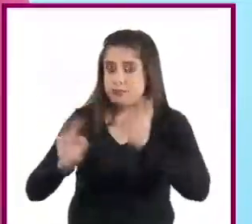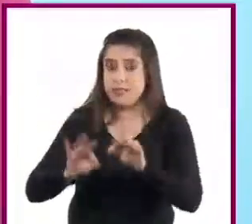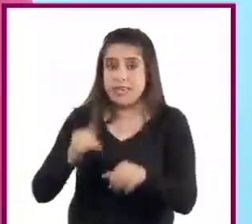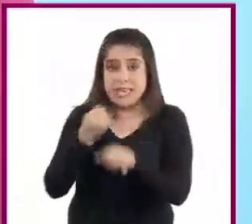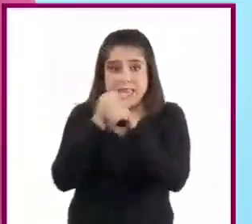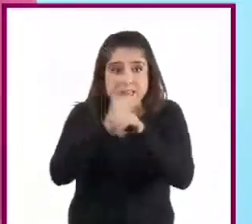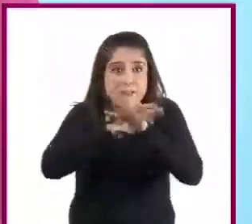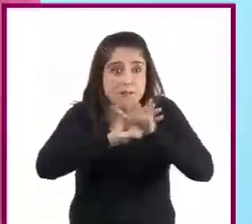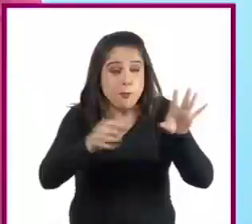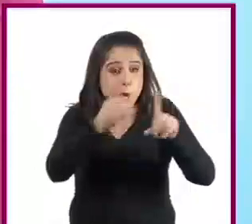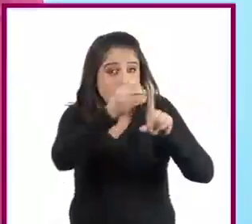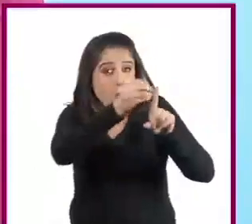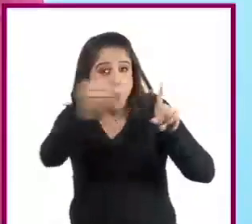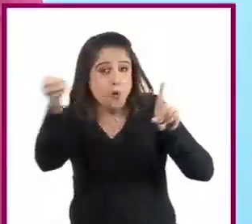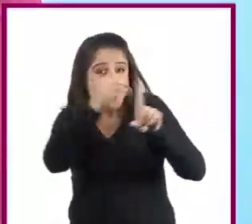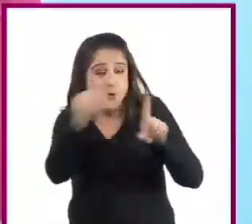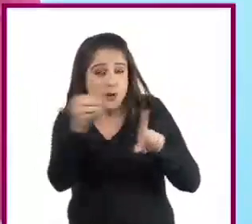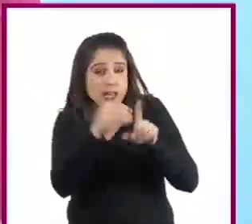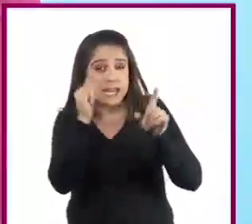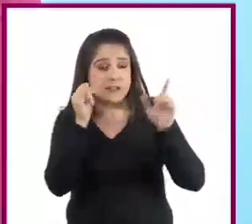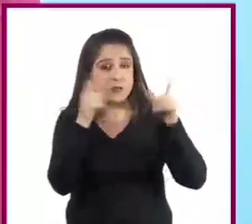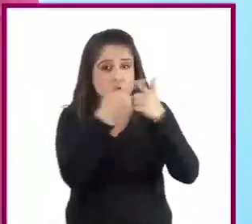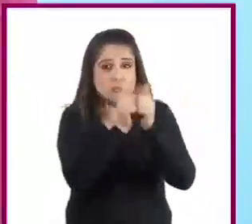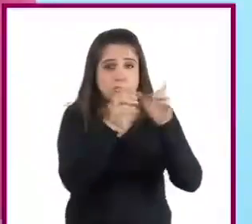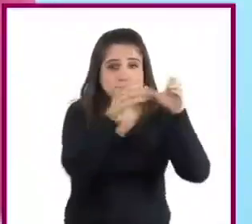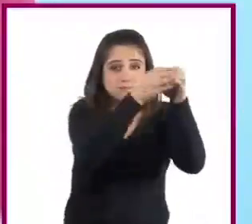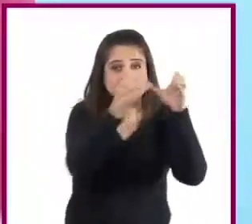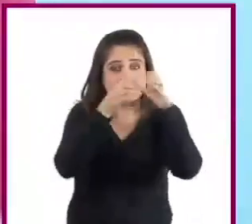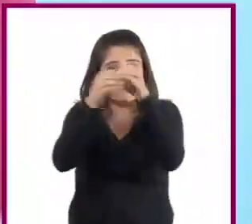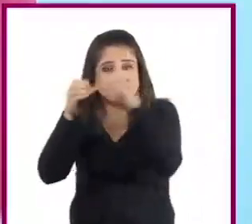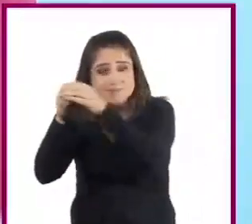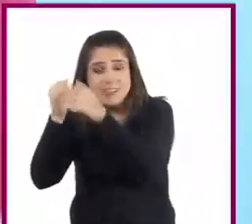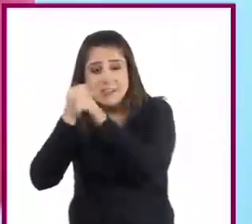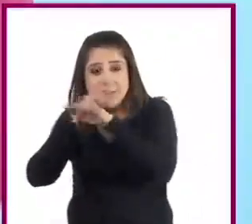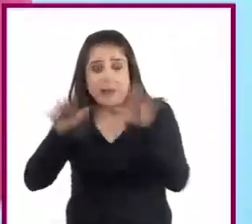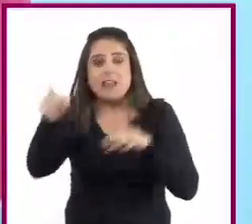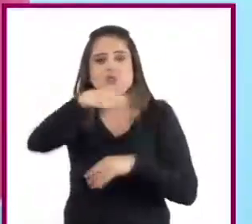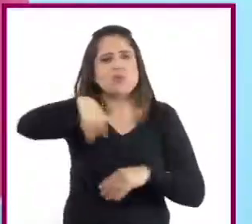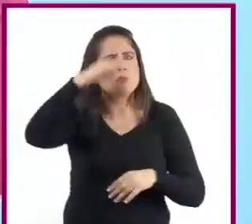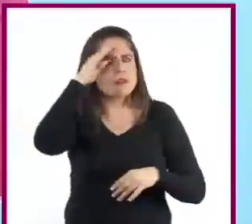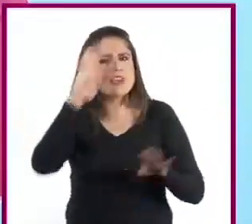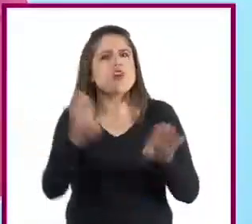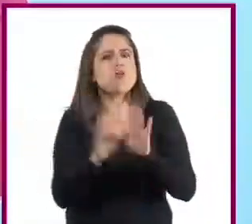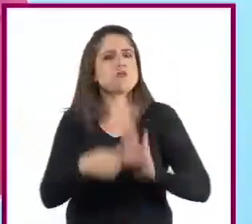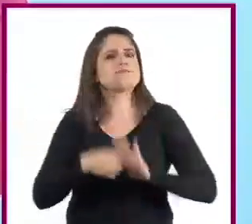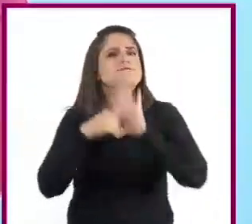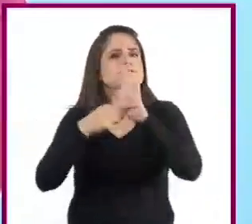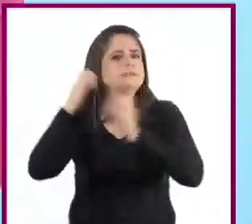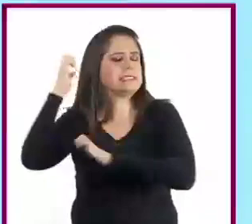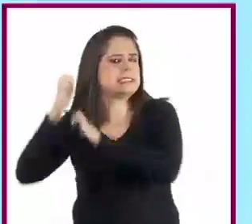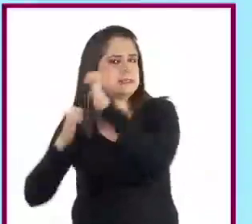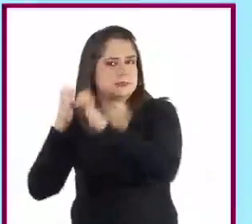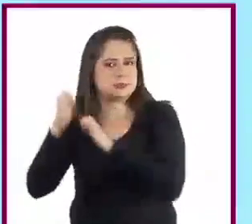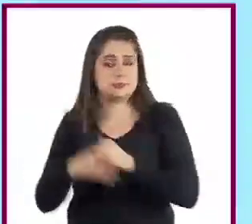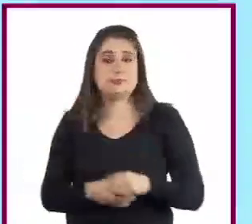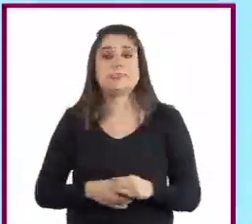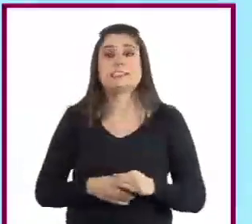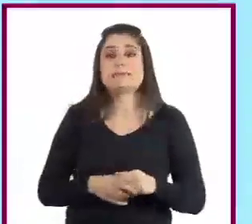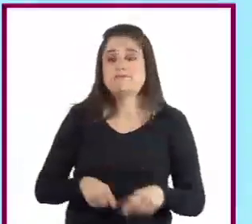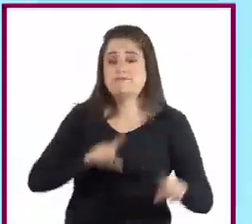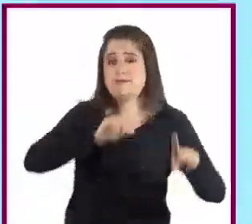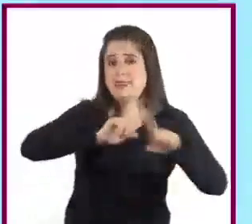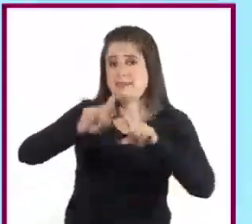la información ordenada y clasificada, es necesario pensar en cómo se va a presentar. Existen